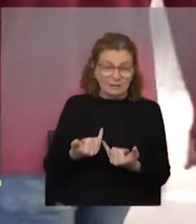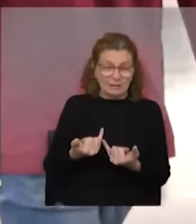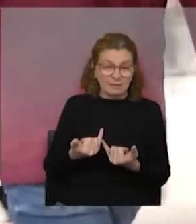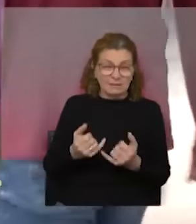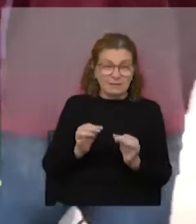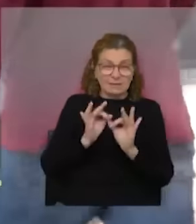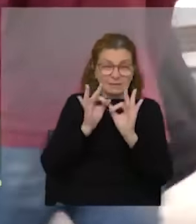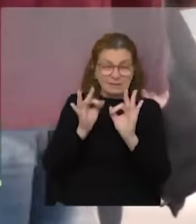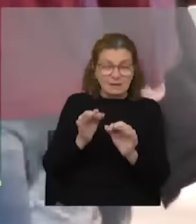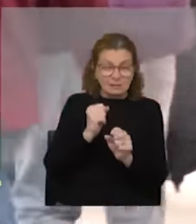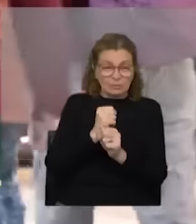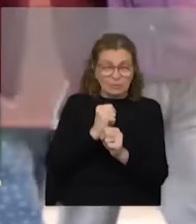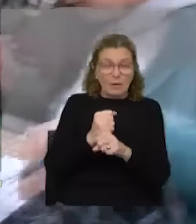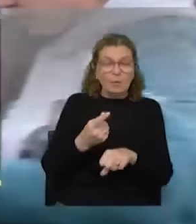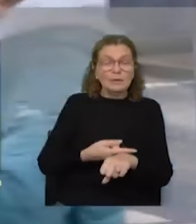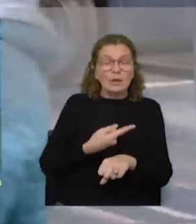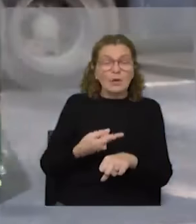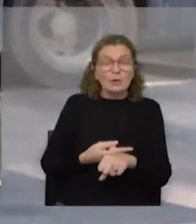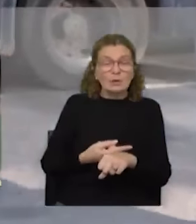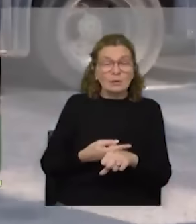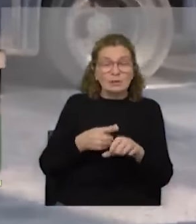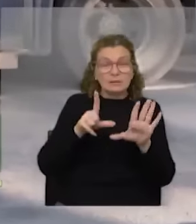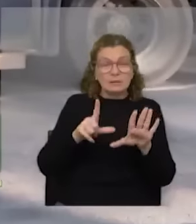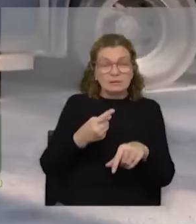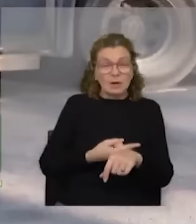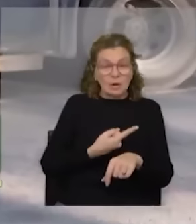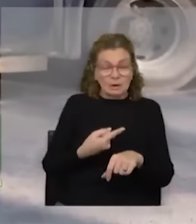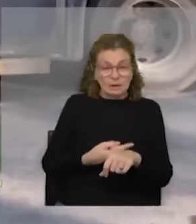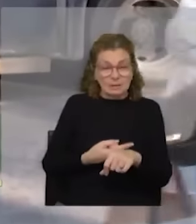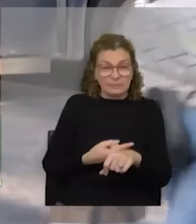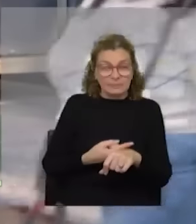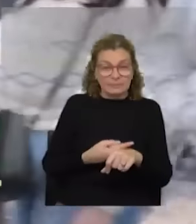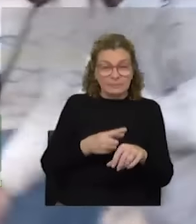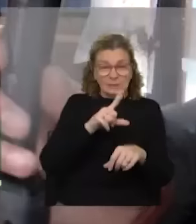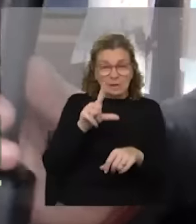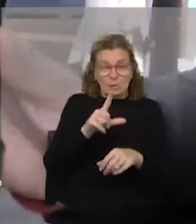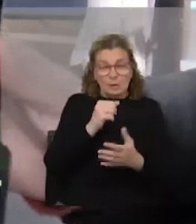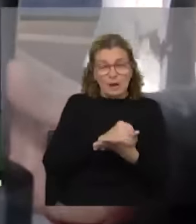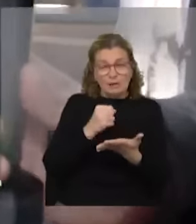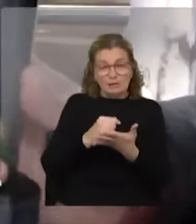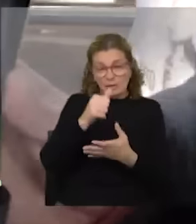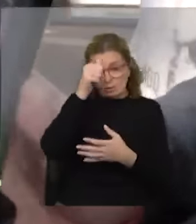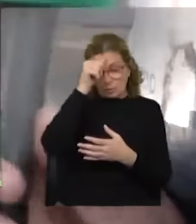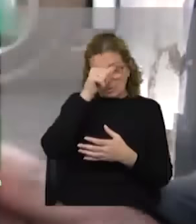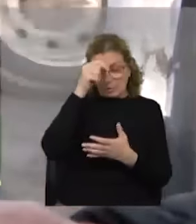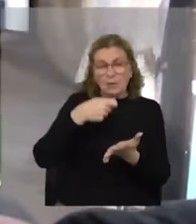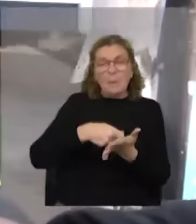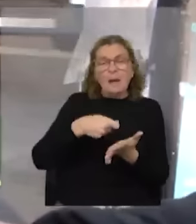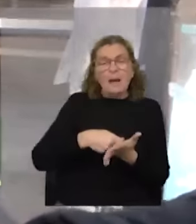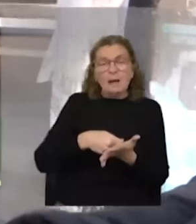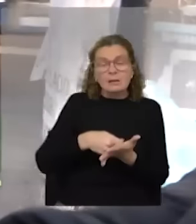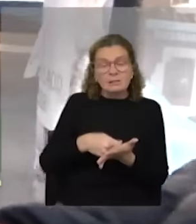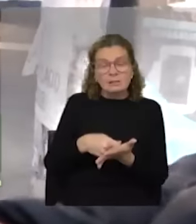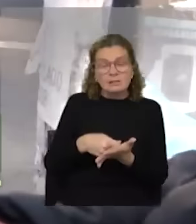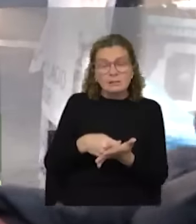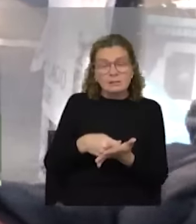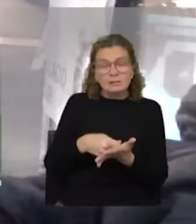se gasta es un trabajo Cuántas horas le dedicas 7 horas de lunes a domingo Cuál es la remuneración que tiene